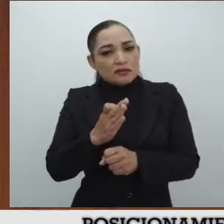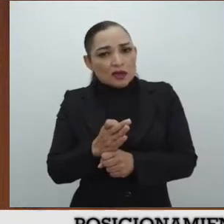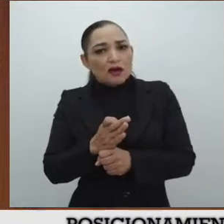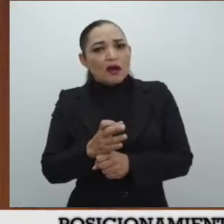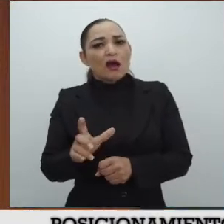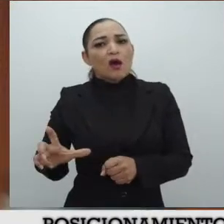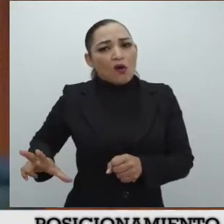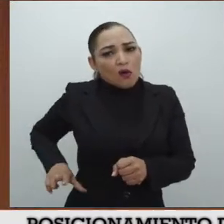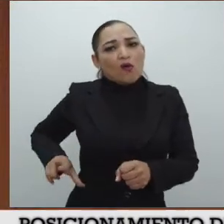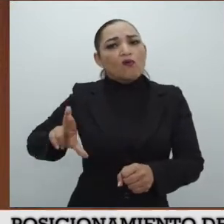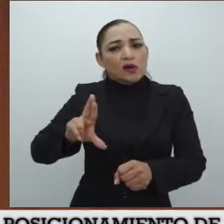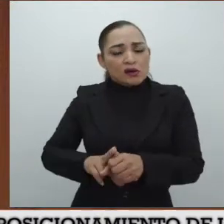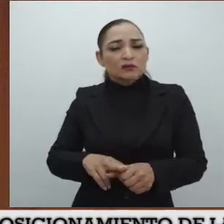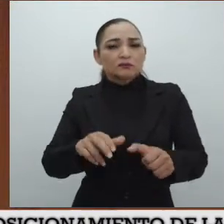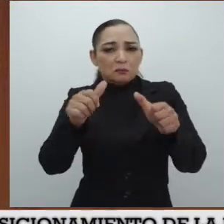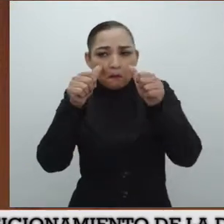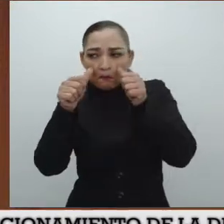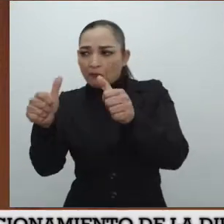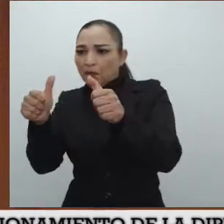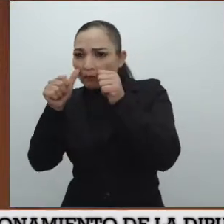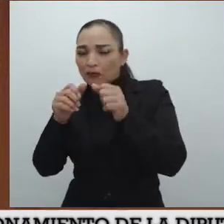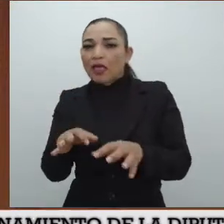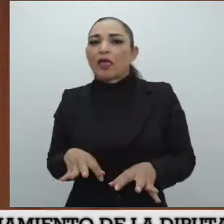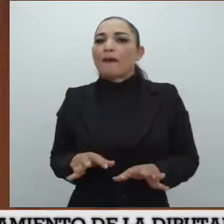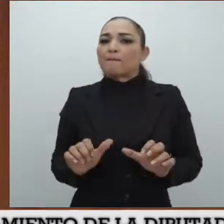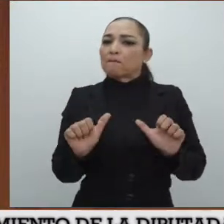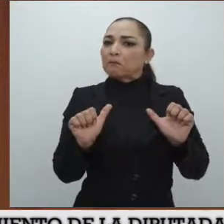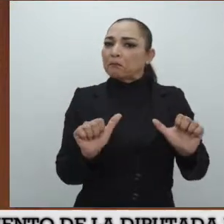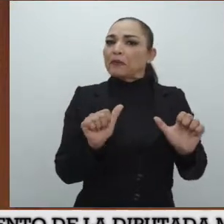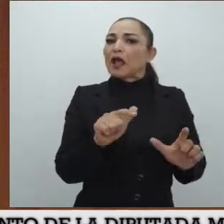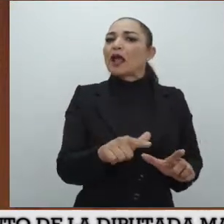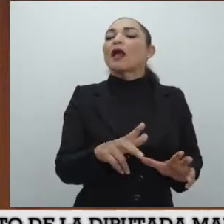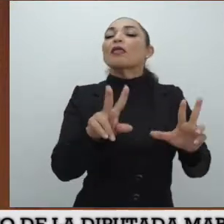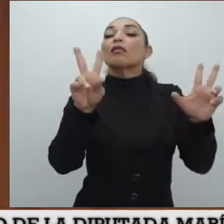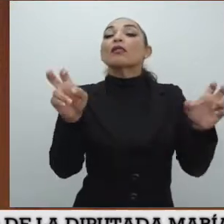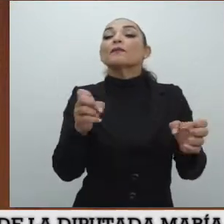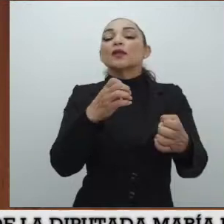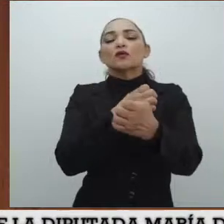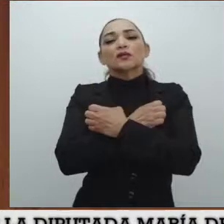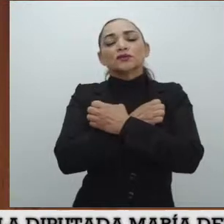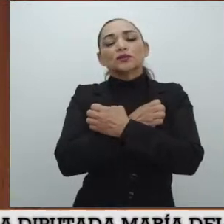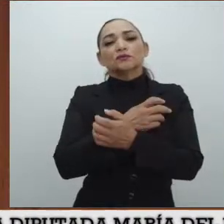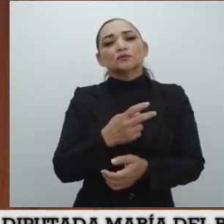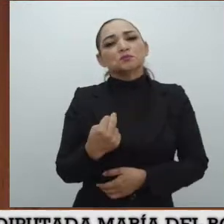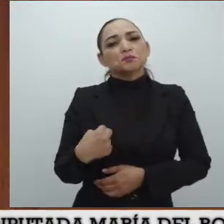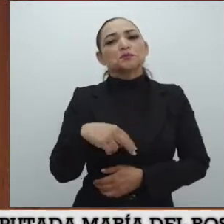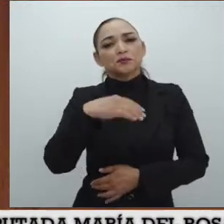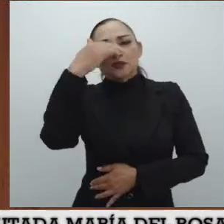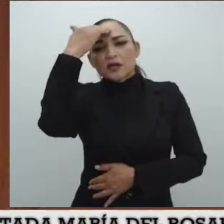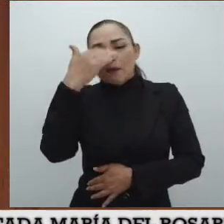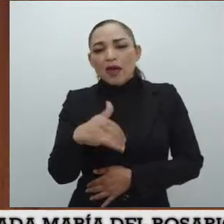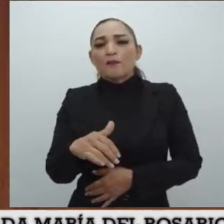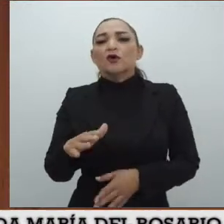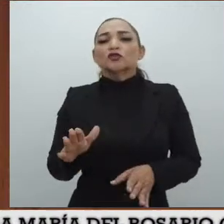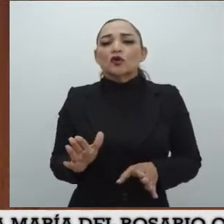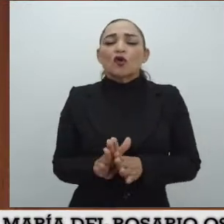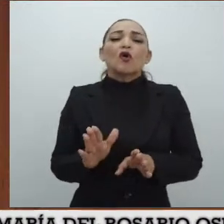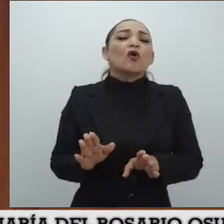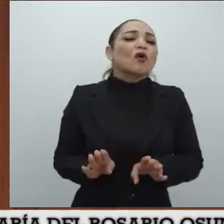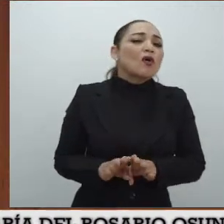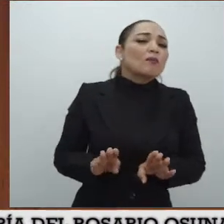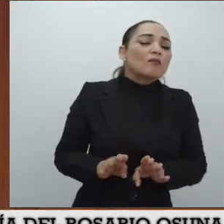la educación. Para nadie desconocemos cómo se han venido cayendo